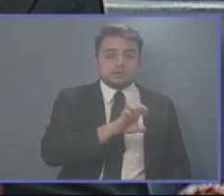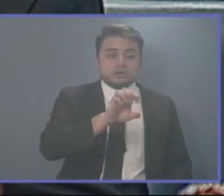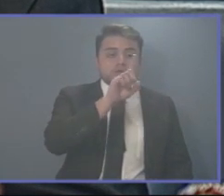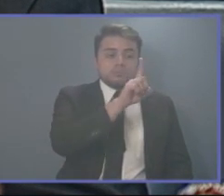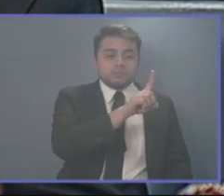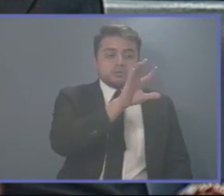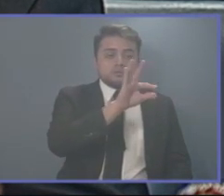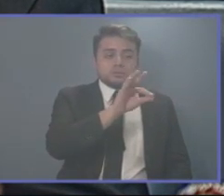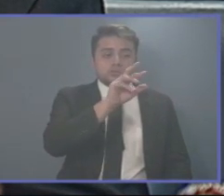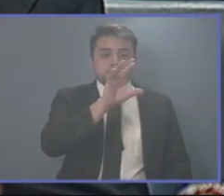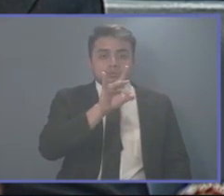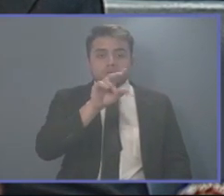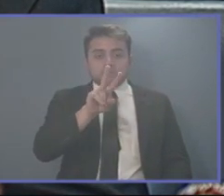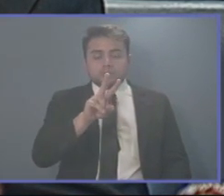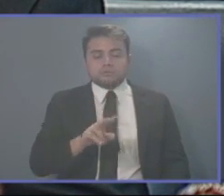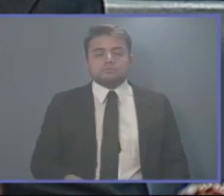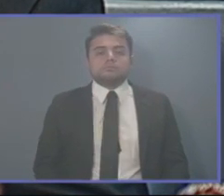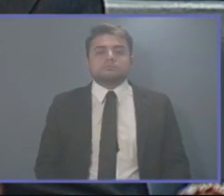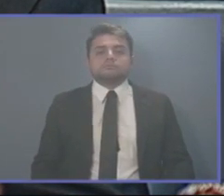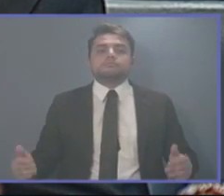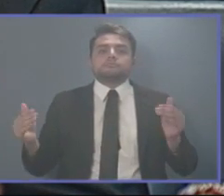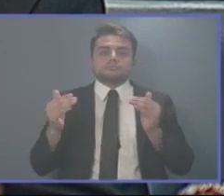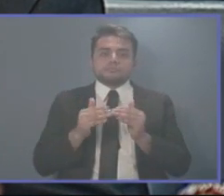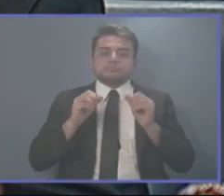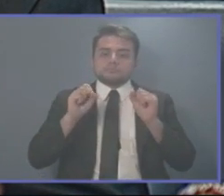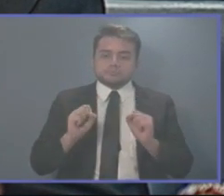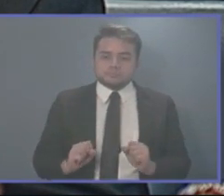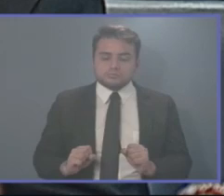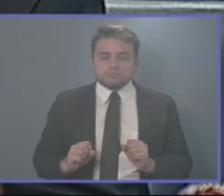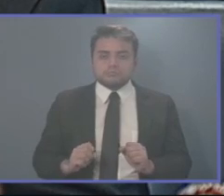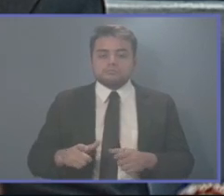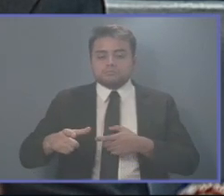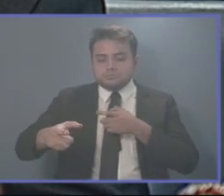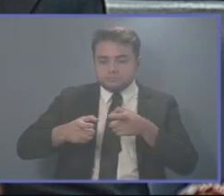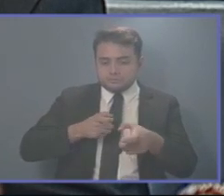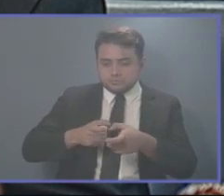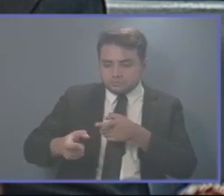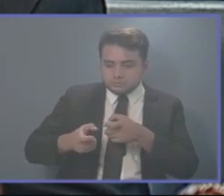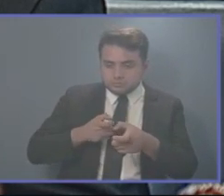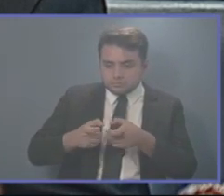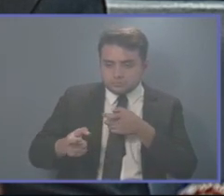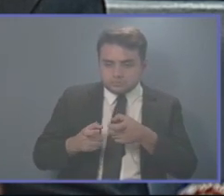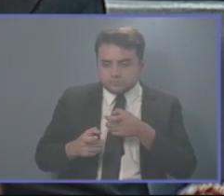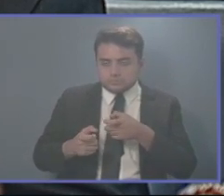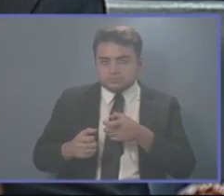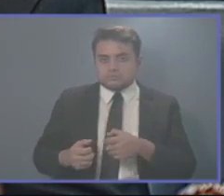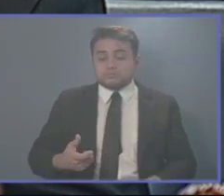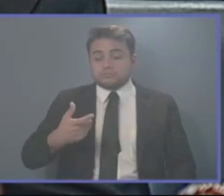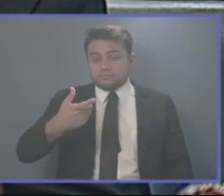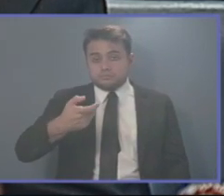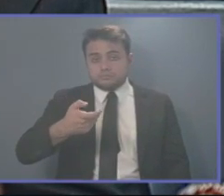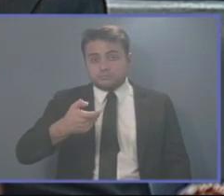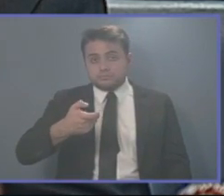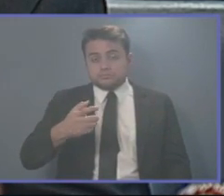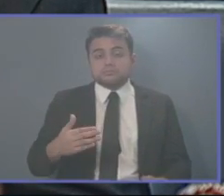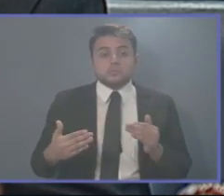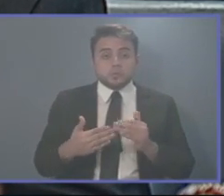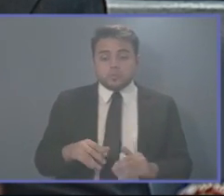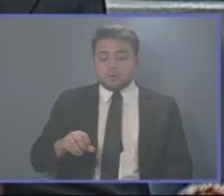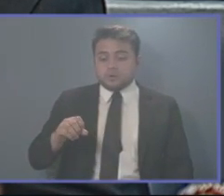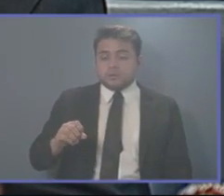reforme la ley de gravámenes relacionadas con el control y regulación de armas de fuego municiones explosivos